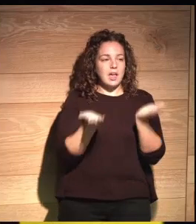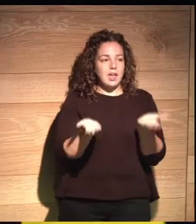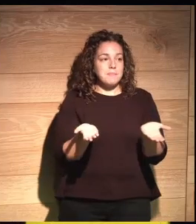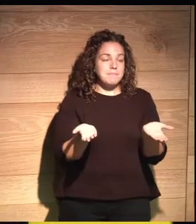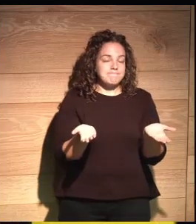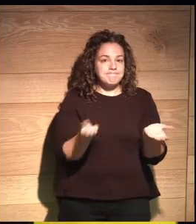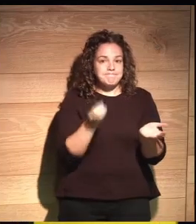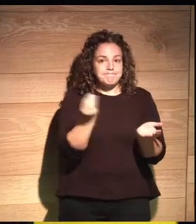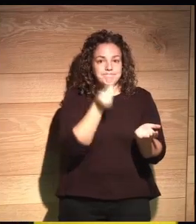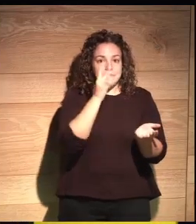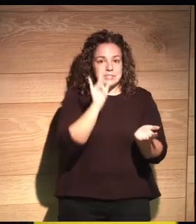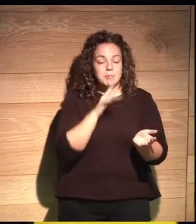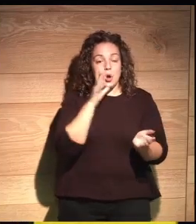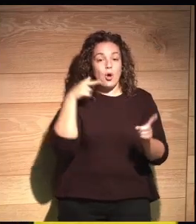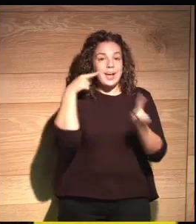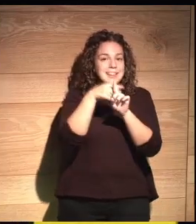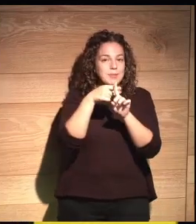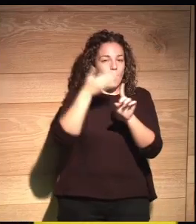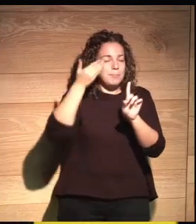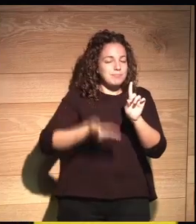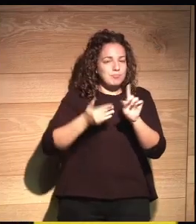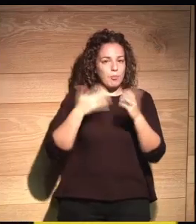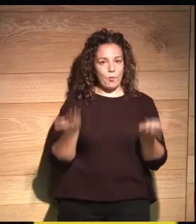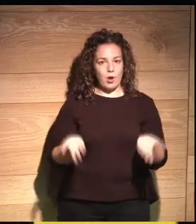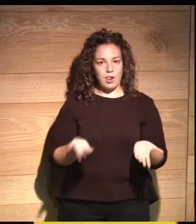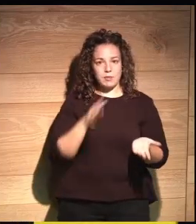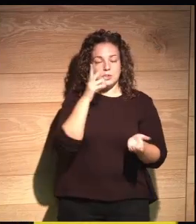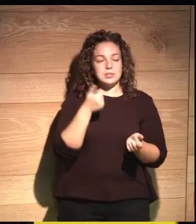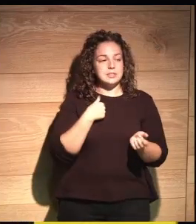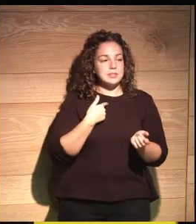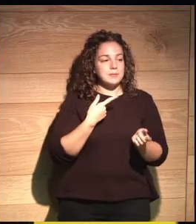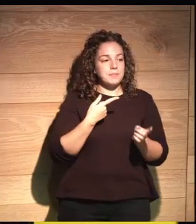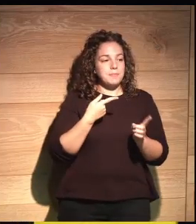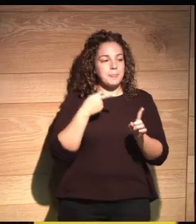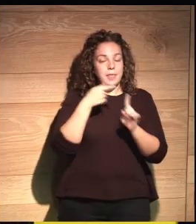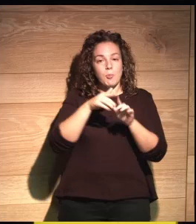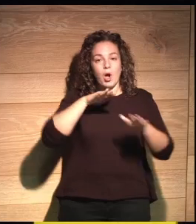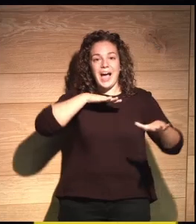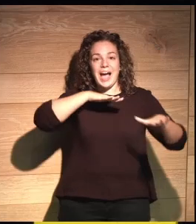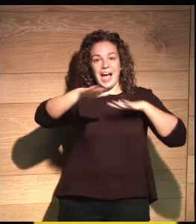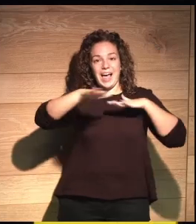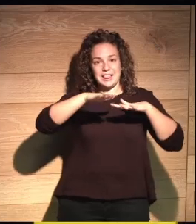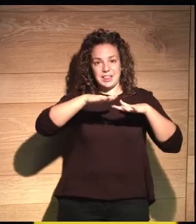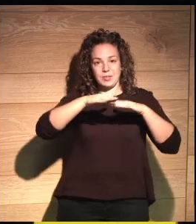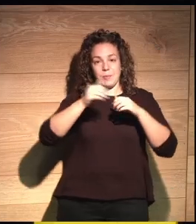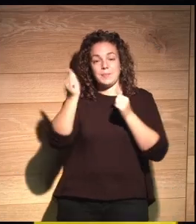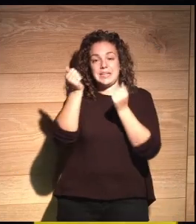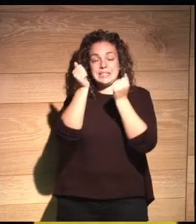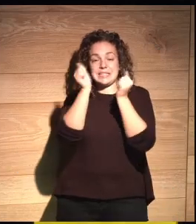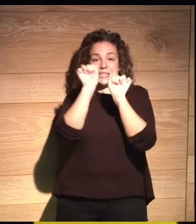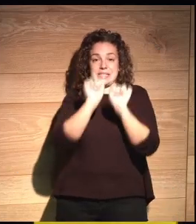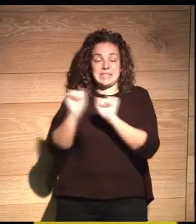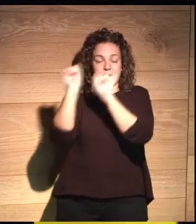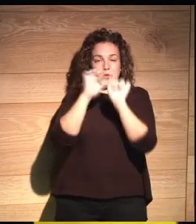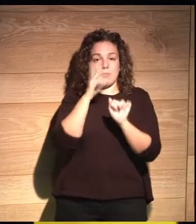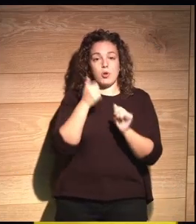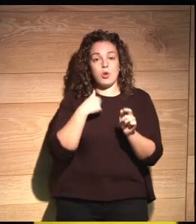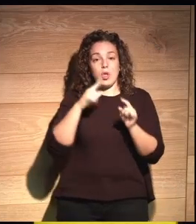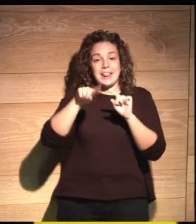pero el objetivo principal es generar estos aceta securities porque los derivativos